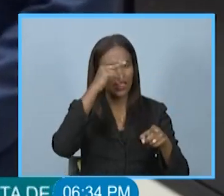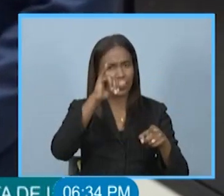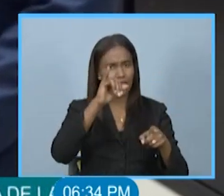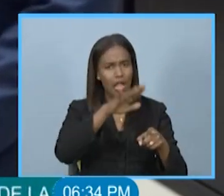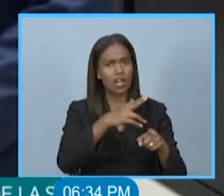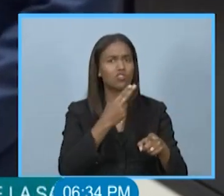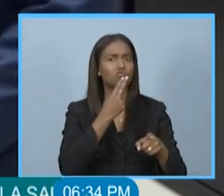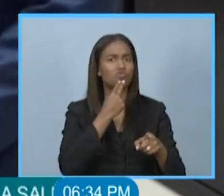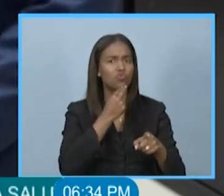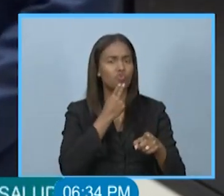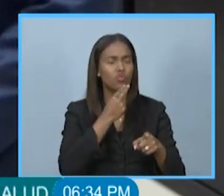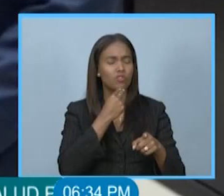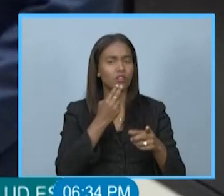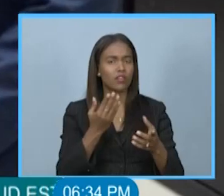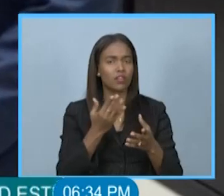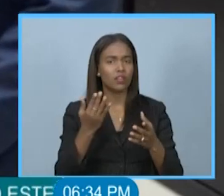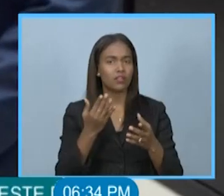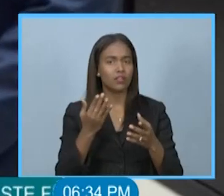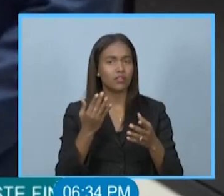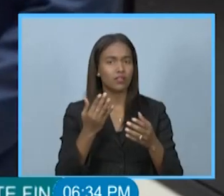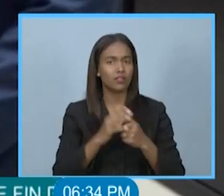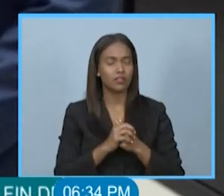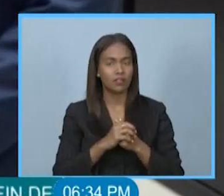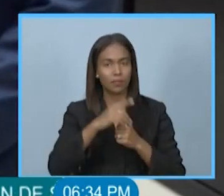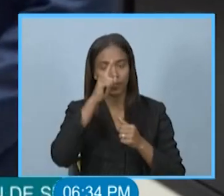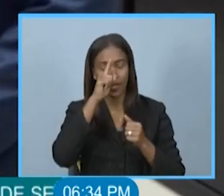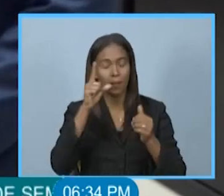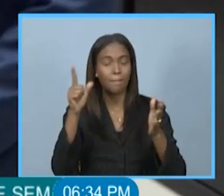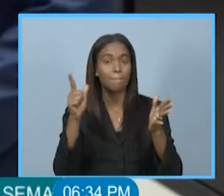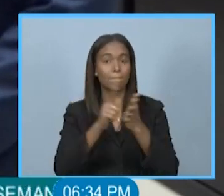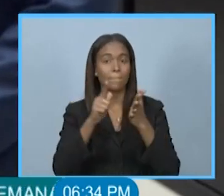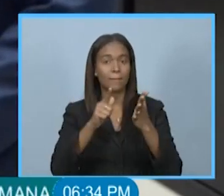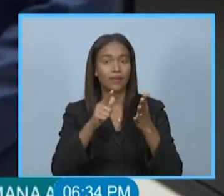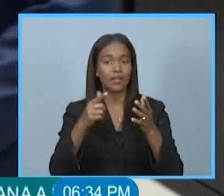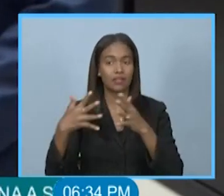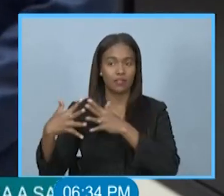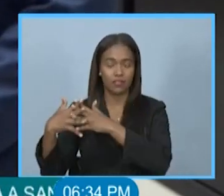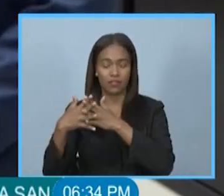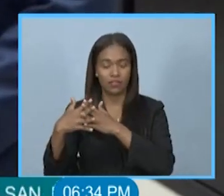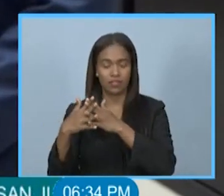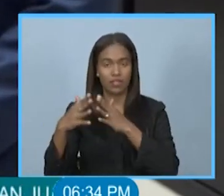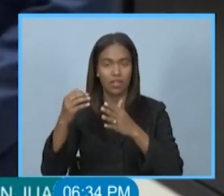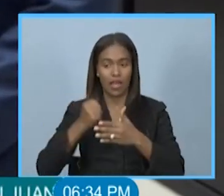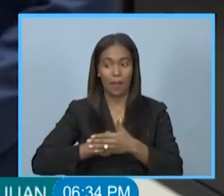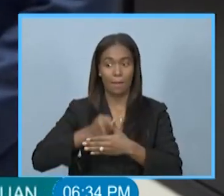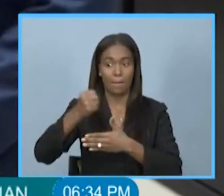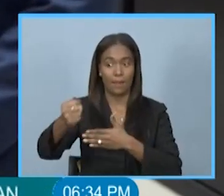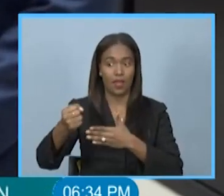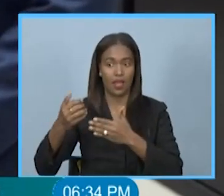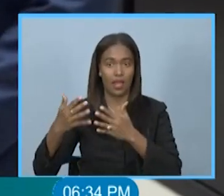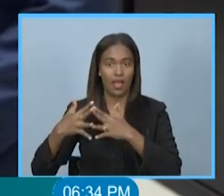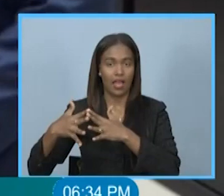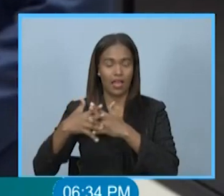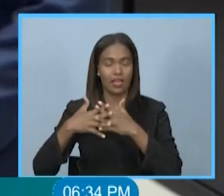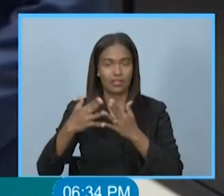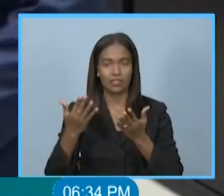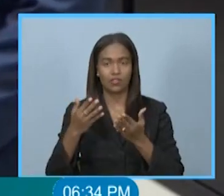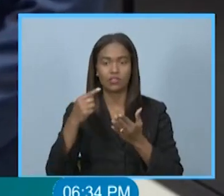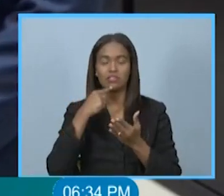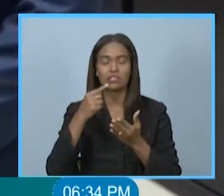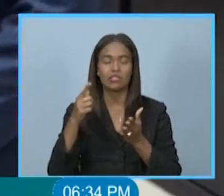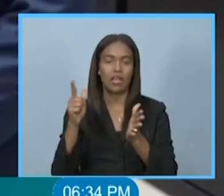del azúcar de la prohibición de Estados Unidos que se exporte azúcar hacia los Estados Unidos